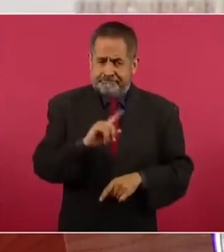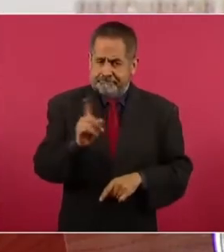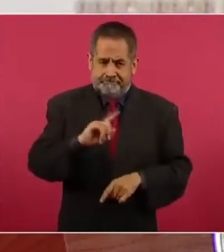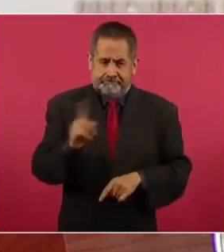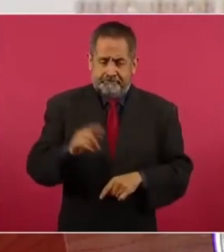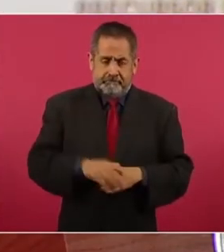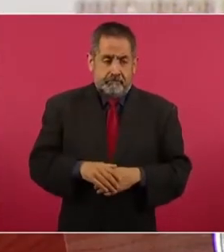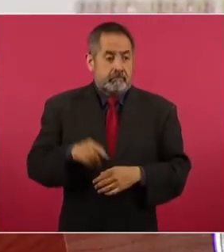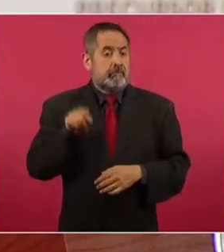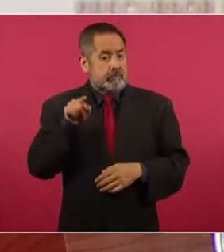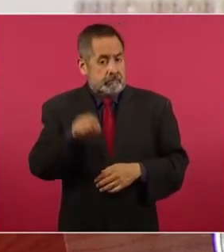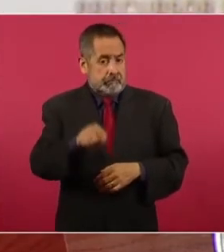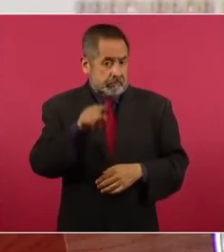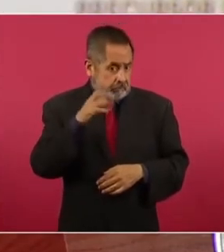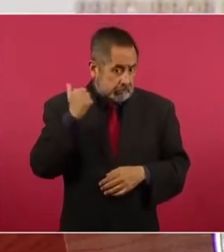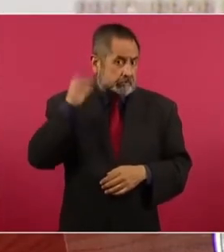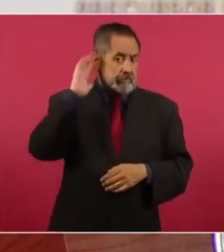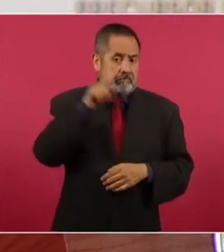Él pactó